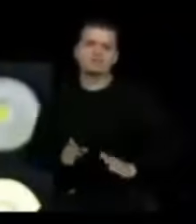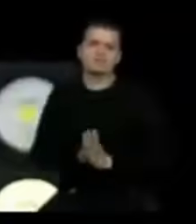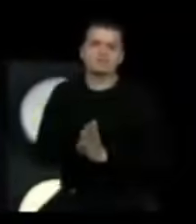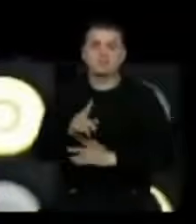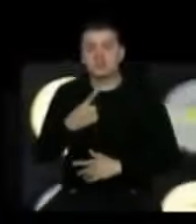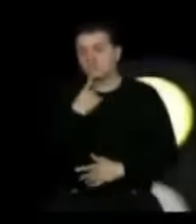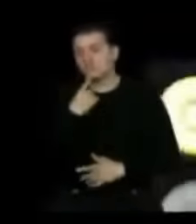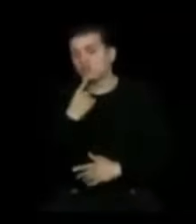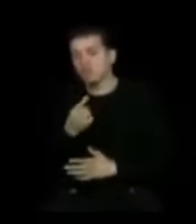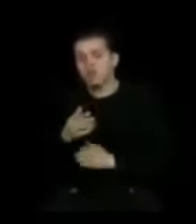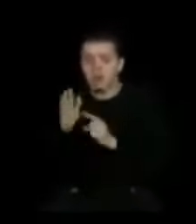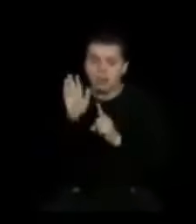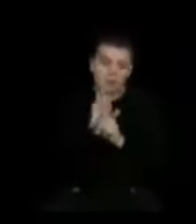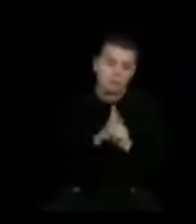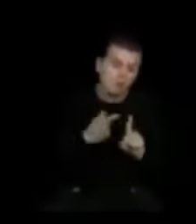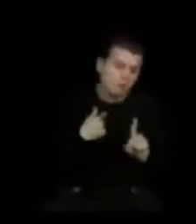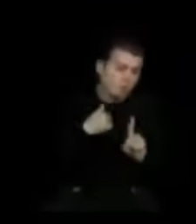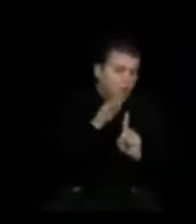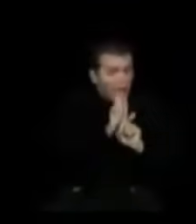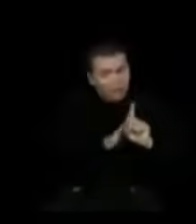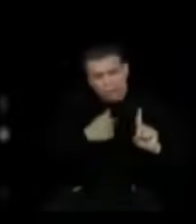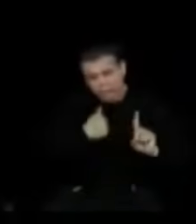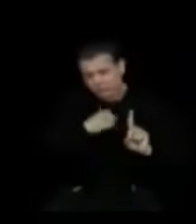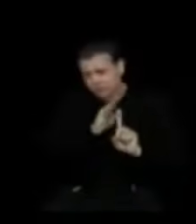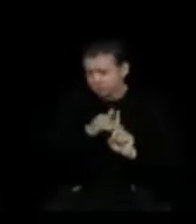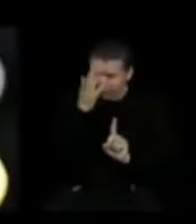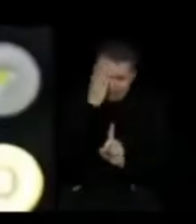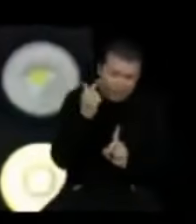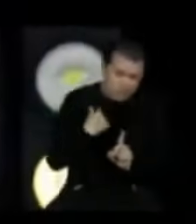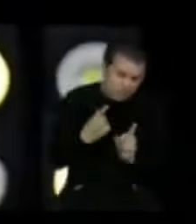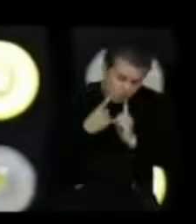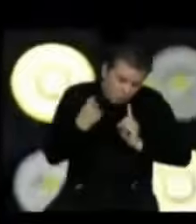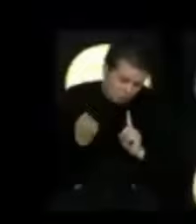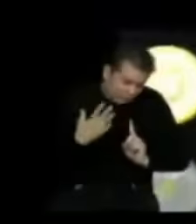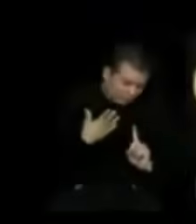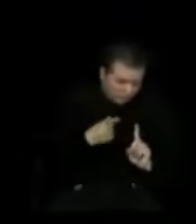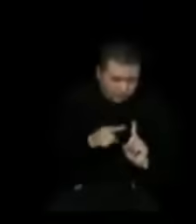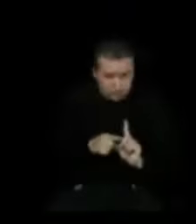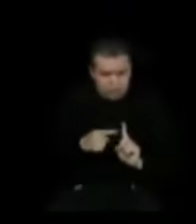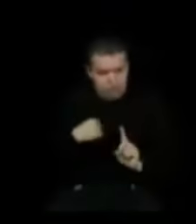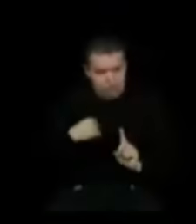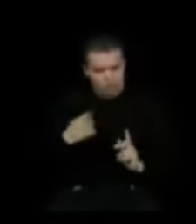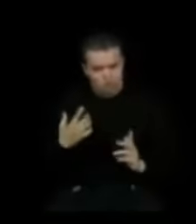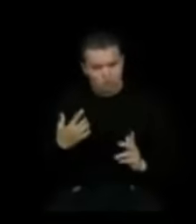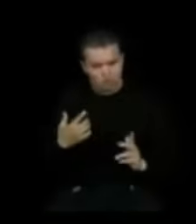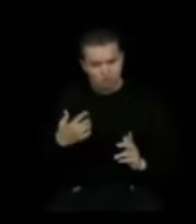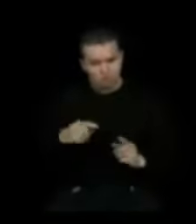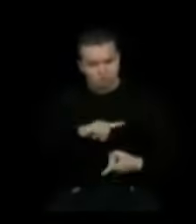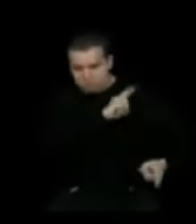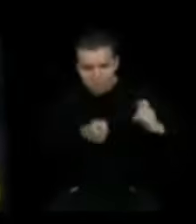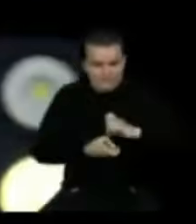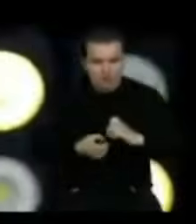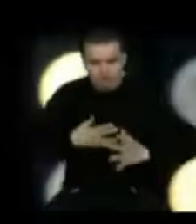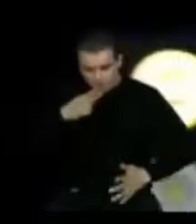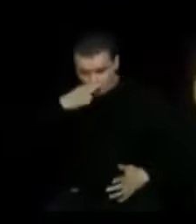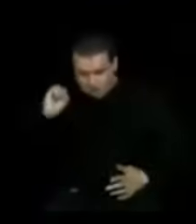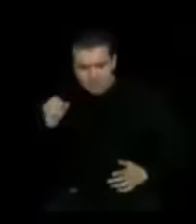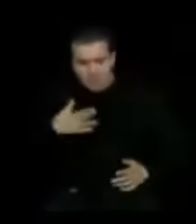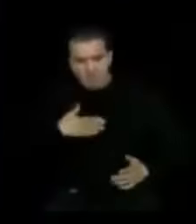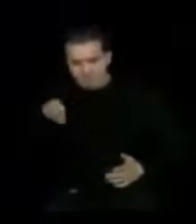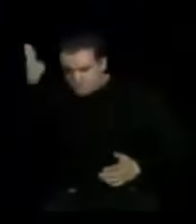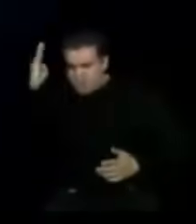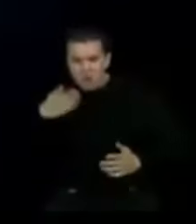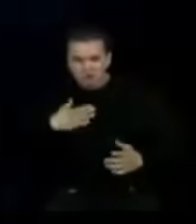Ya no dices: pobre sí de mí, pobre de mí, pobre de mí, soy un pecador. Tú dices: yo soy un hijo de Dios. Soy justo,